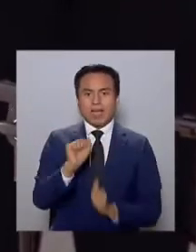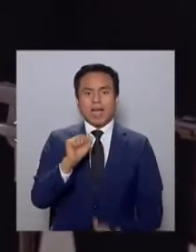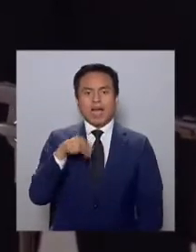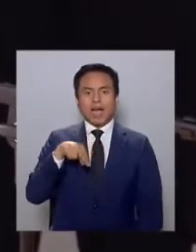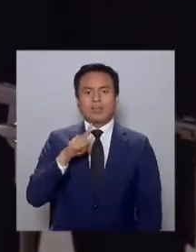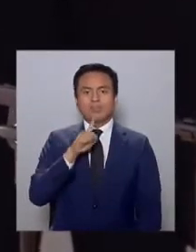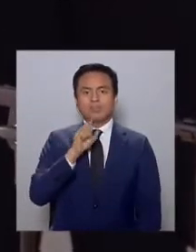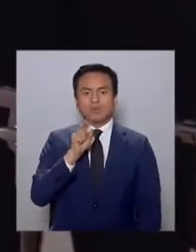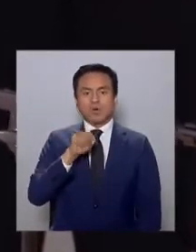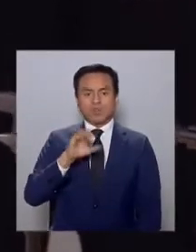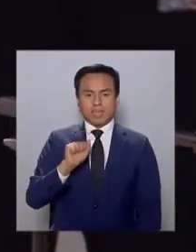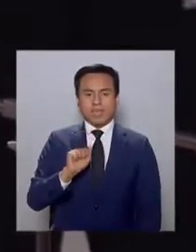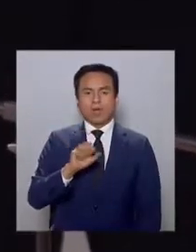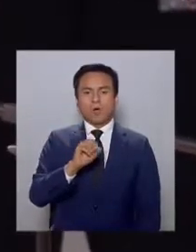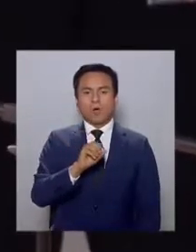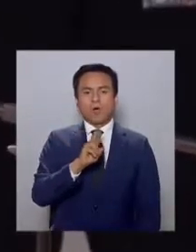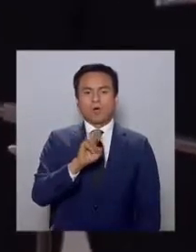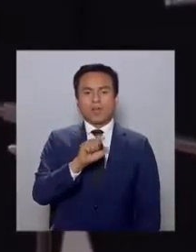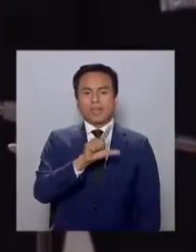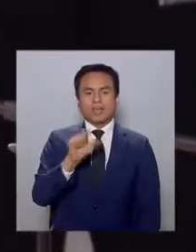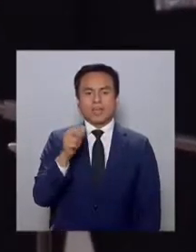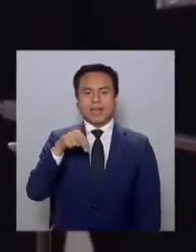Antonia Orellana Guarelo.